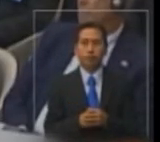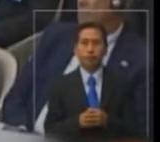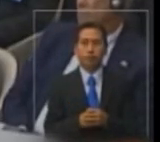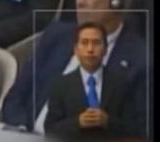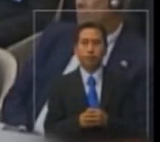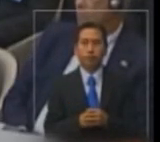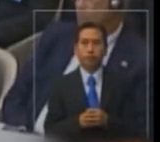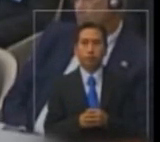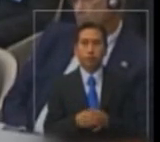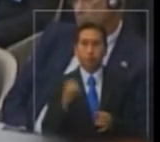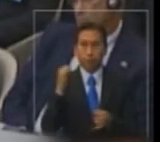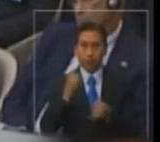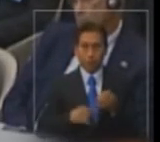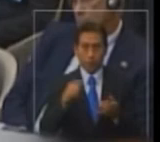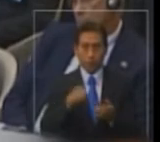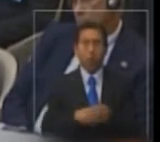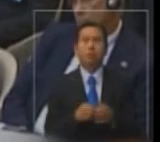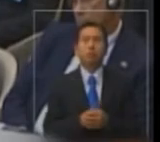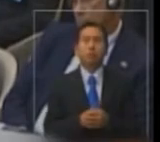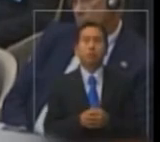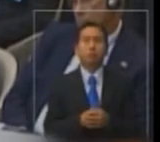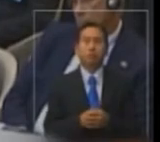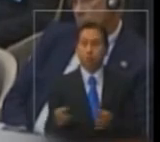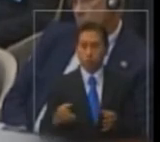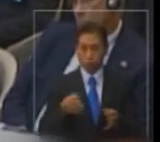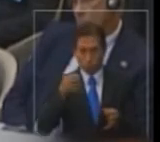En conclusión, la Corte